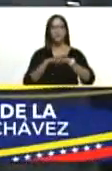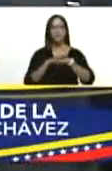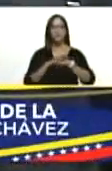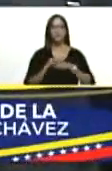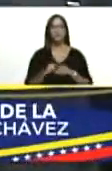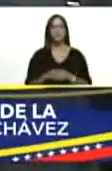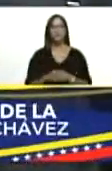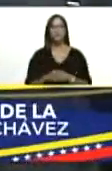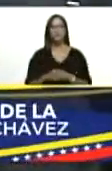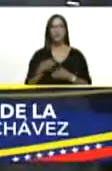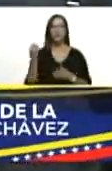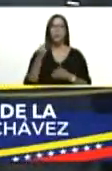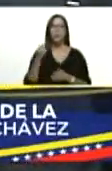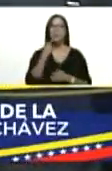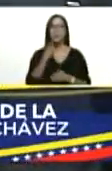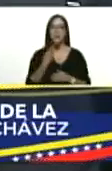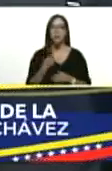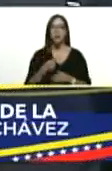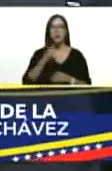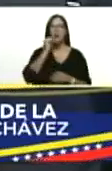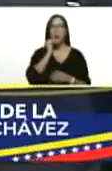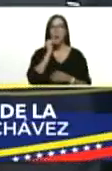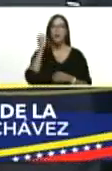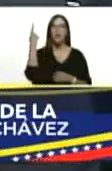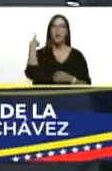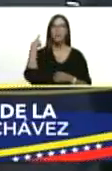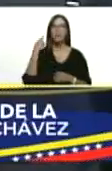perdón, a los jóvenes ayer en la tarde,